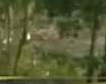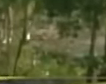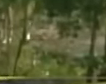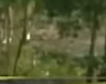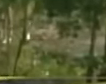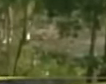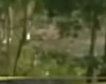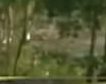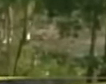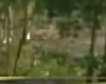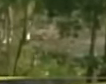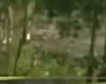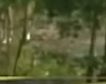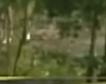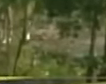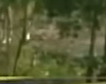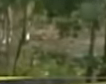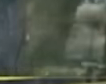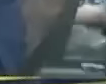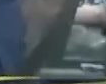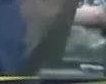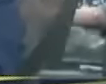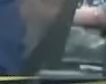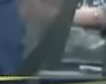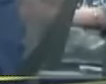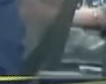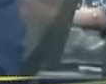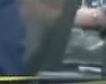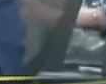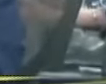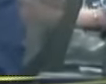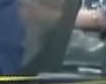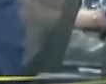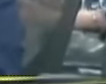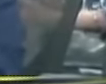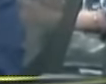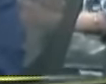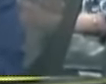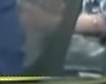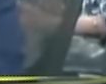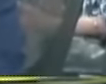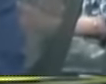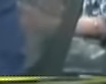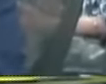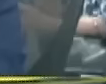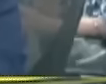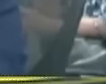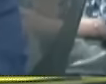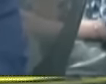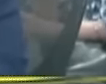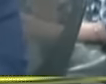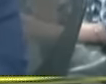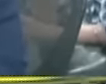Moros, vamos a escuchar parte de sus declaraciones. Activar los consejos de ministros